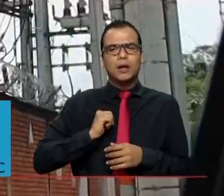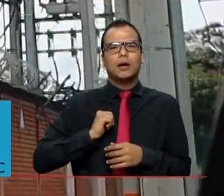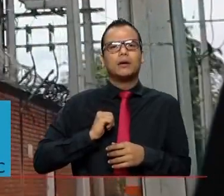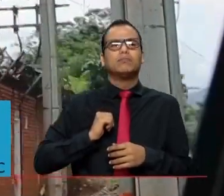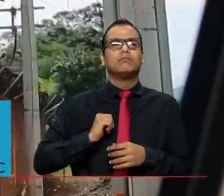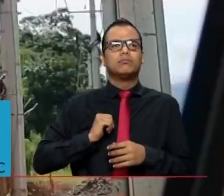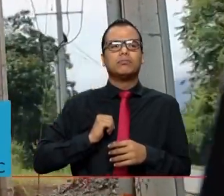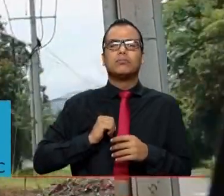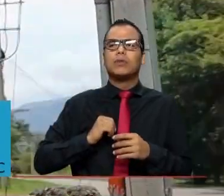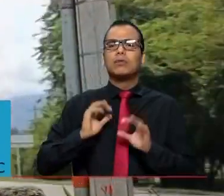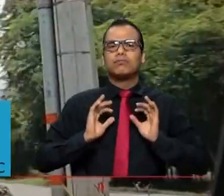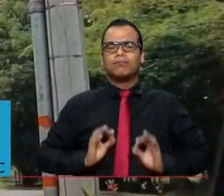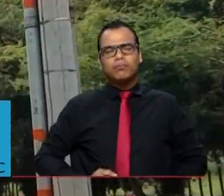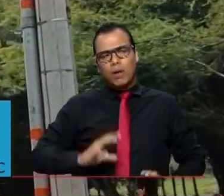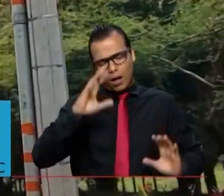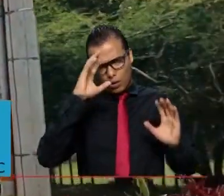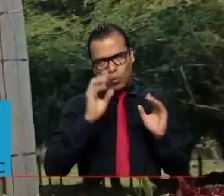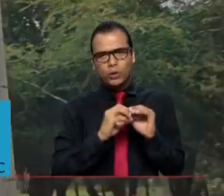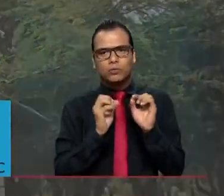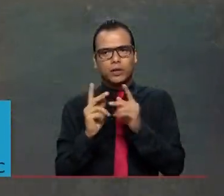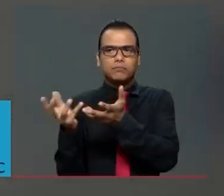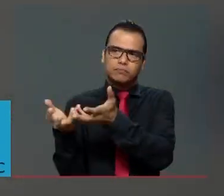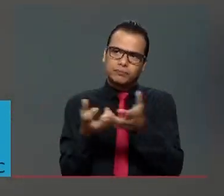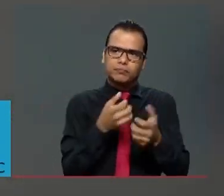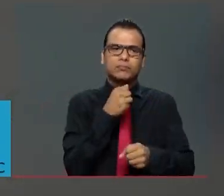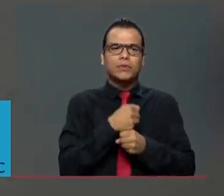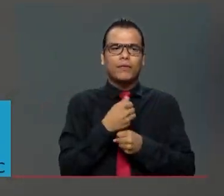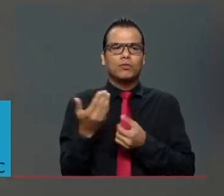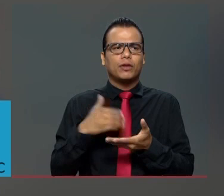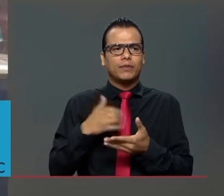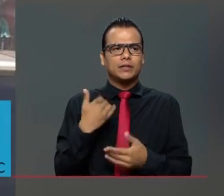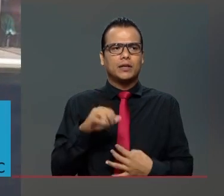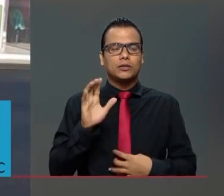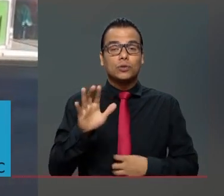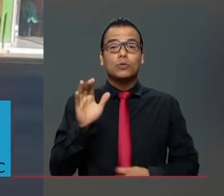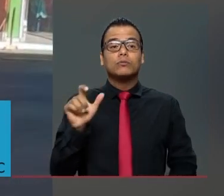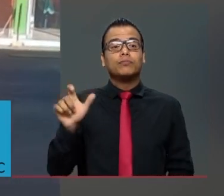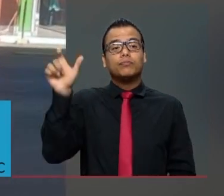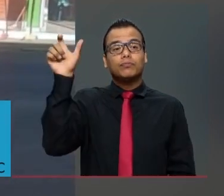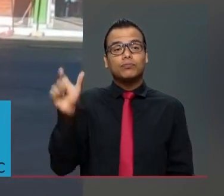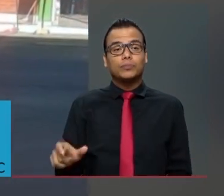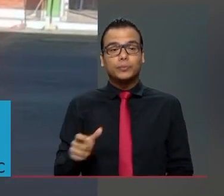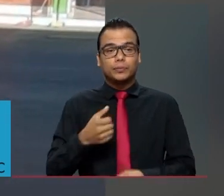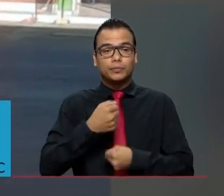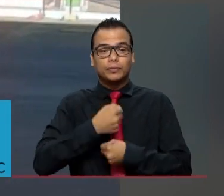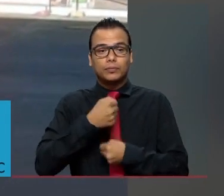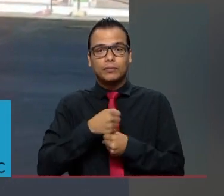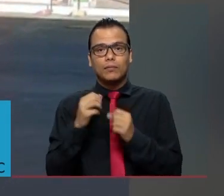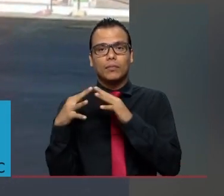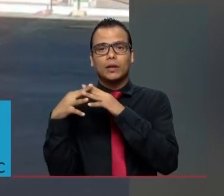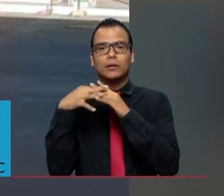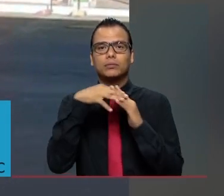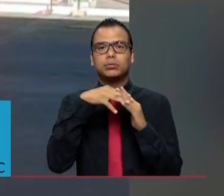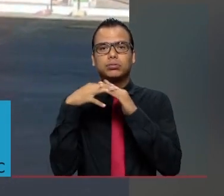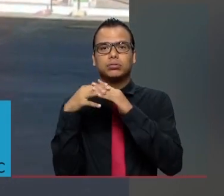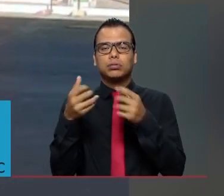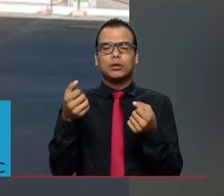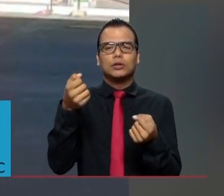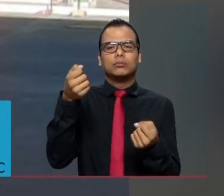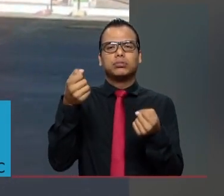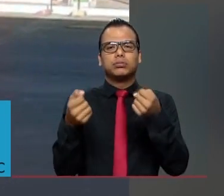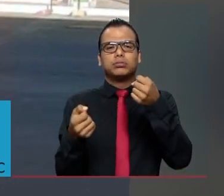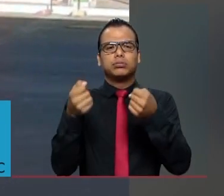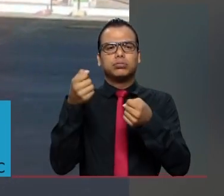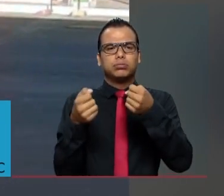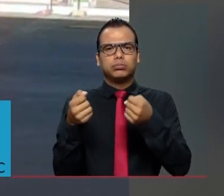En Caloto, un conductor fue herido con arma blanca en su cabeza por hombres que también lo intimidaron con armas de fuego para obligarlo a entregar las